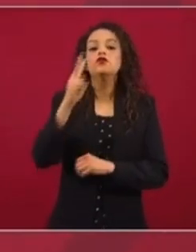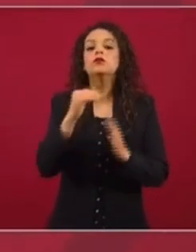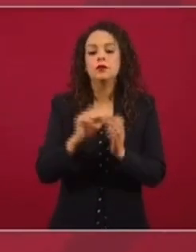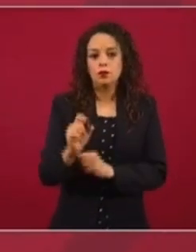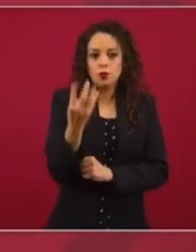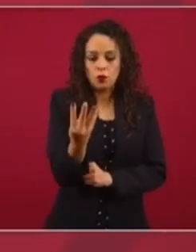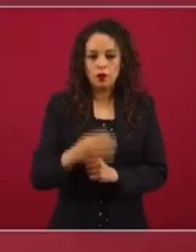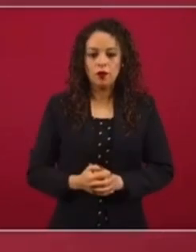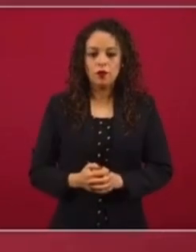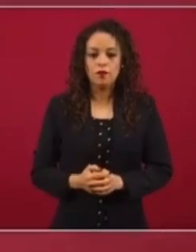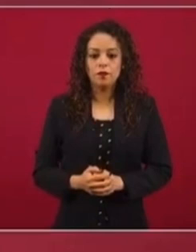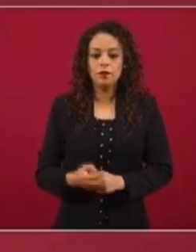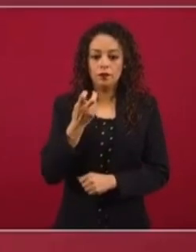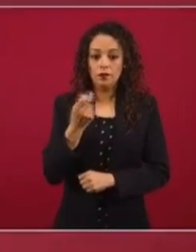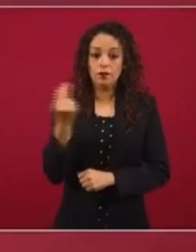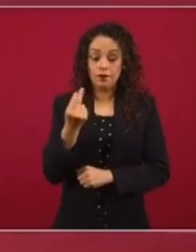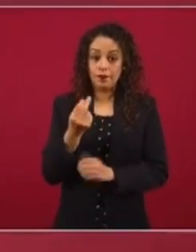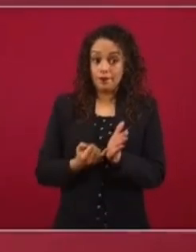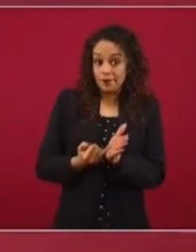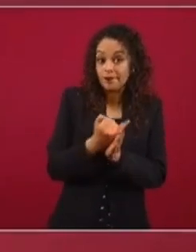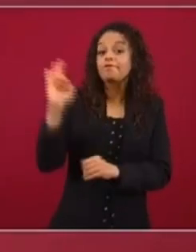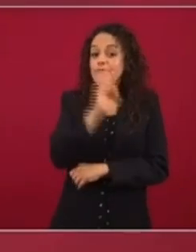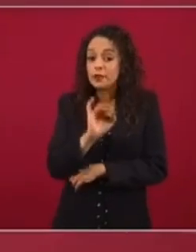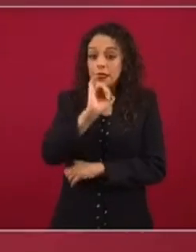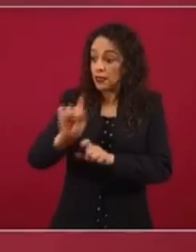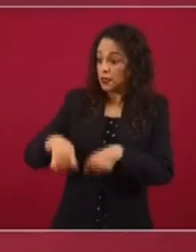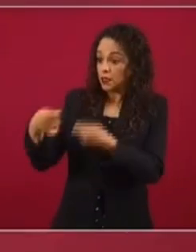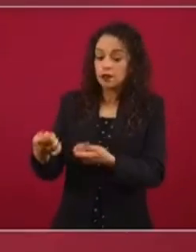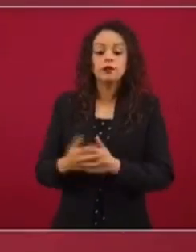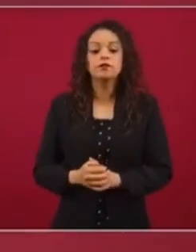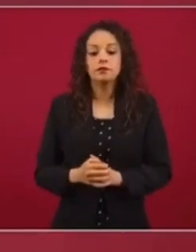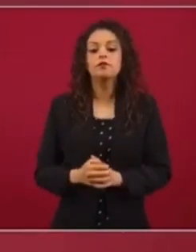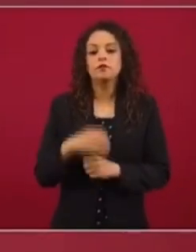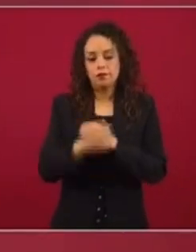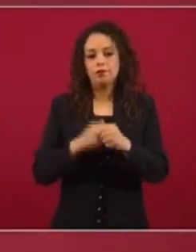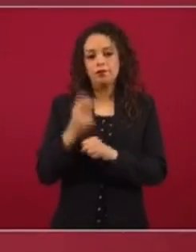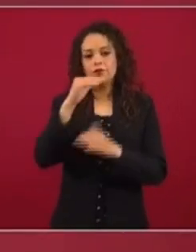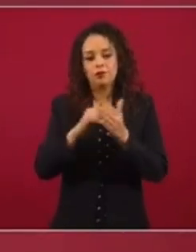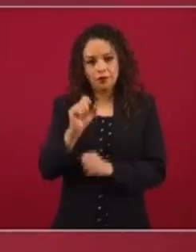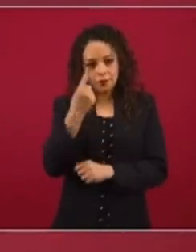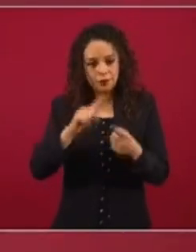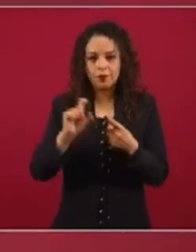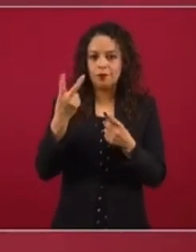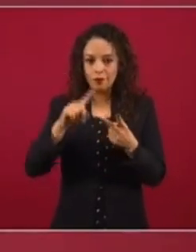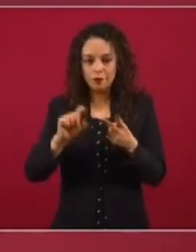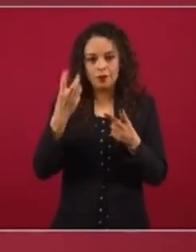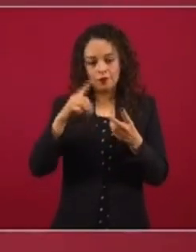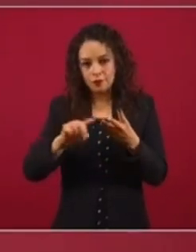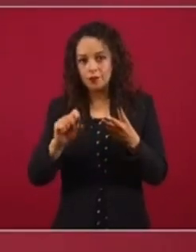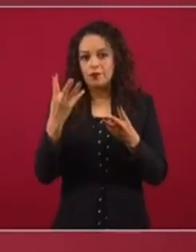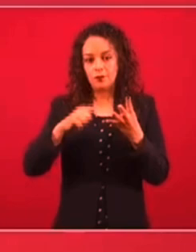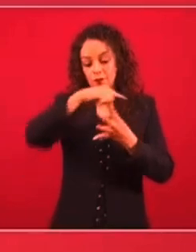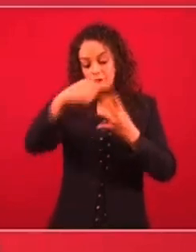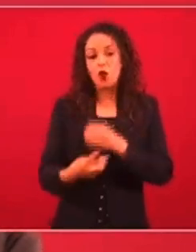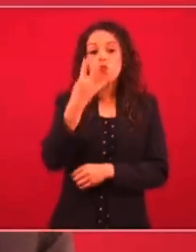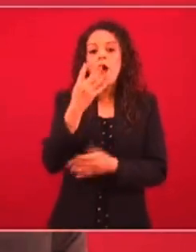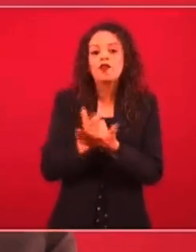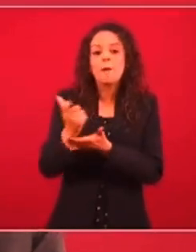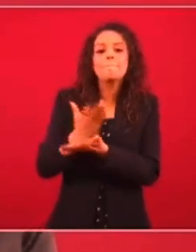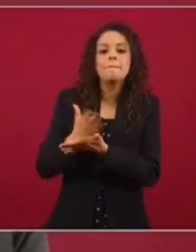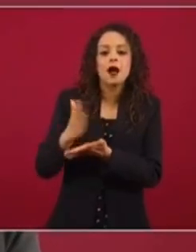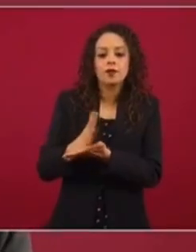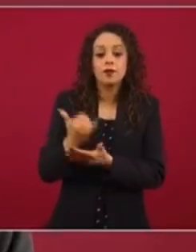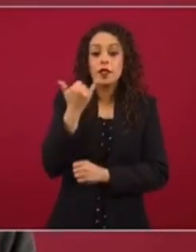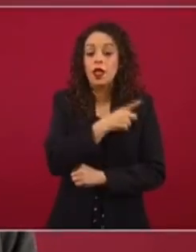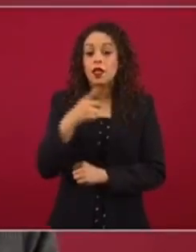se decide dar un plazo, sería 21, 22, 23 y 24, es decir, considerar cuatro pagos, considerar también los